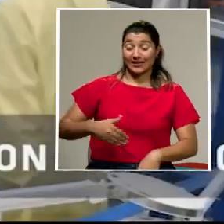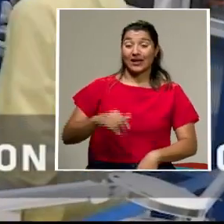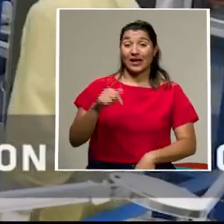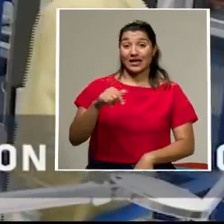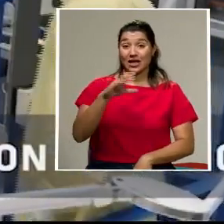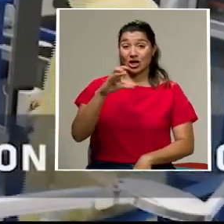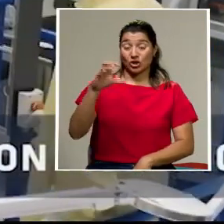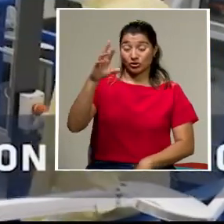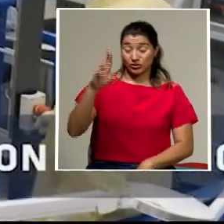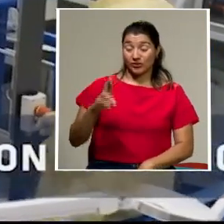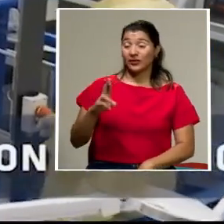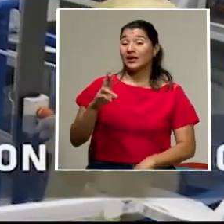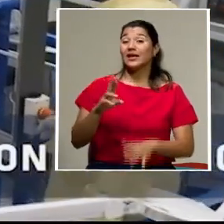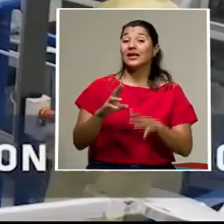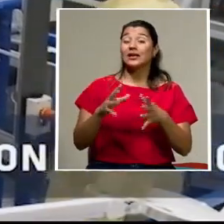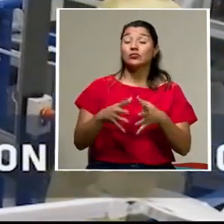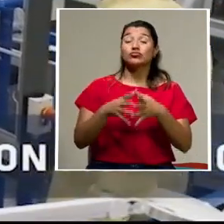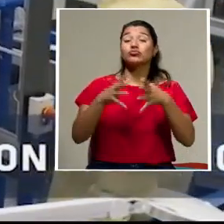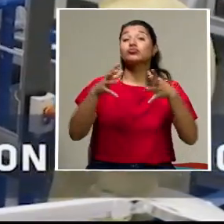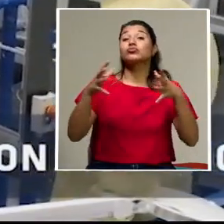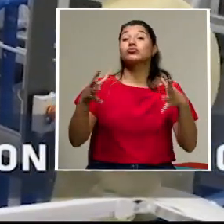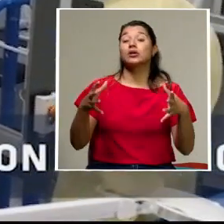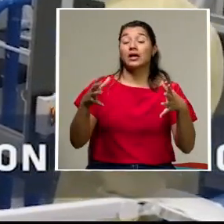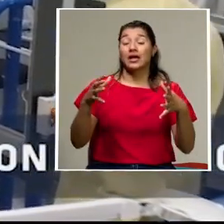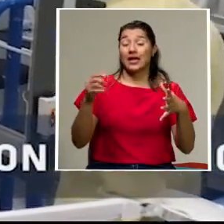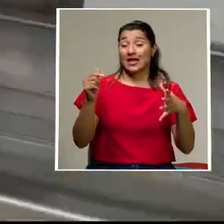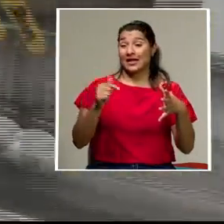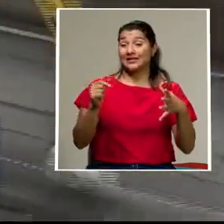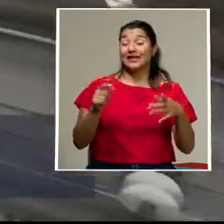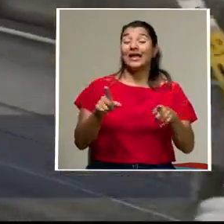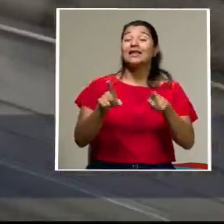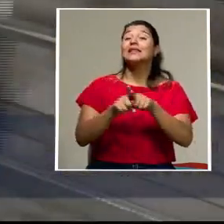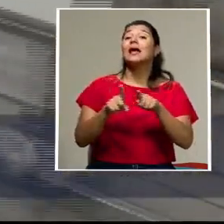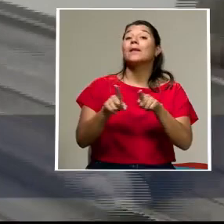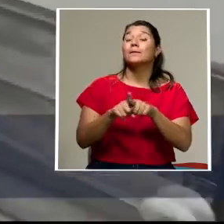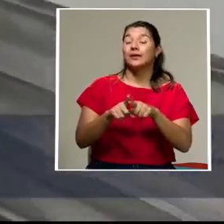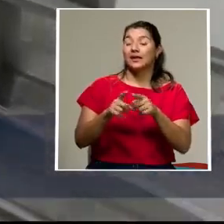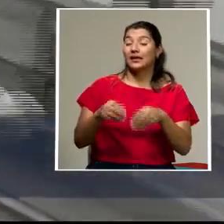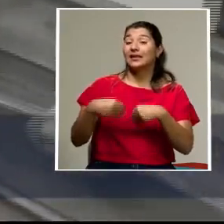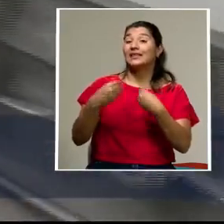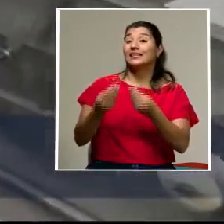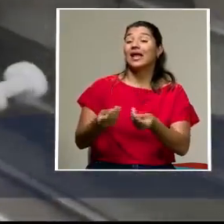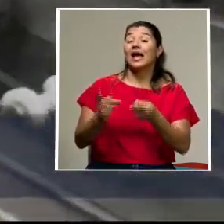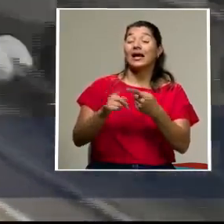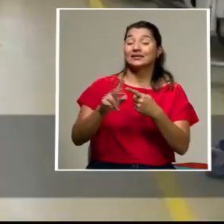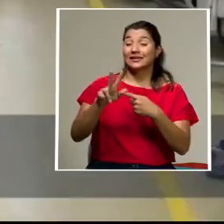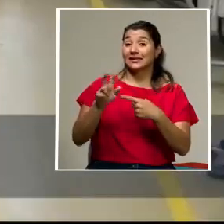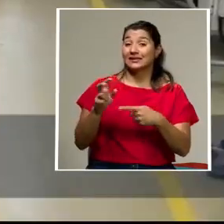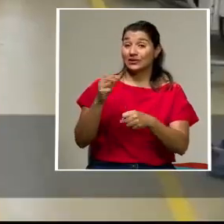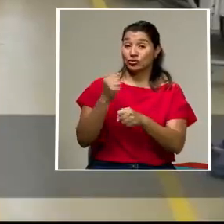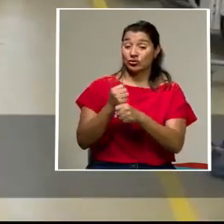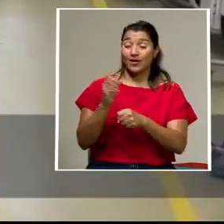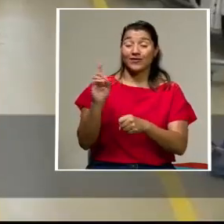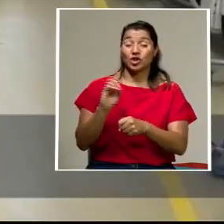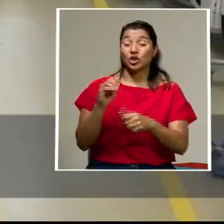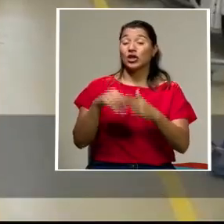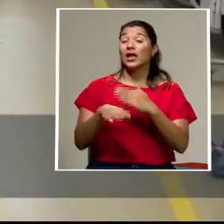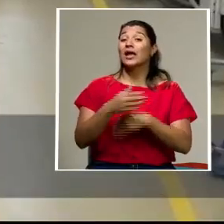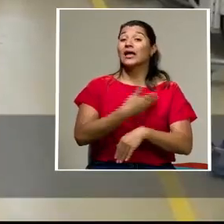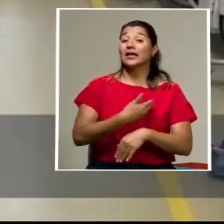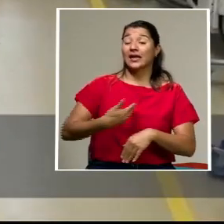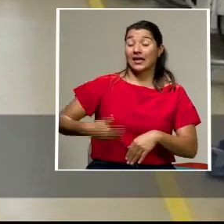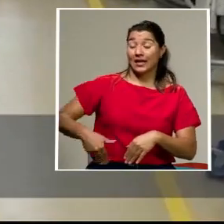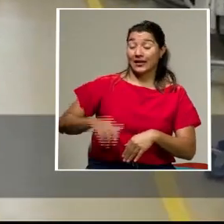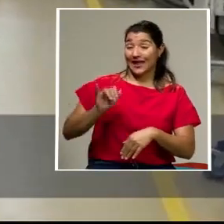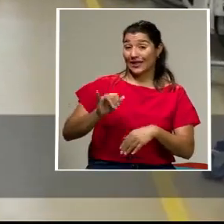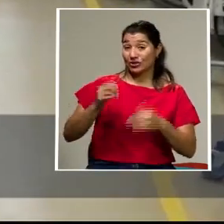El crecimiento de la instalación en Costa Rica también agregará hasta 300 empleos en el área de Heredia. que está en marcha